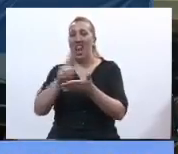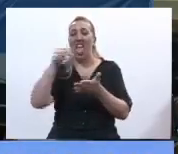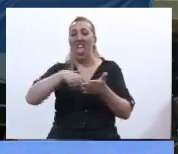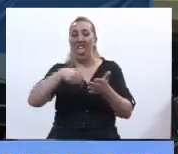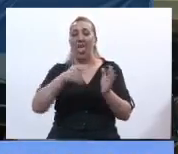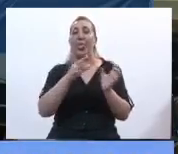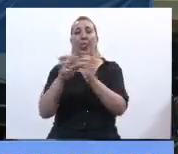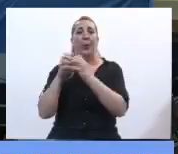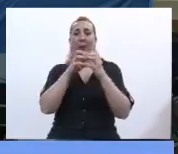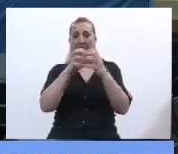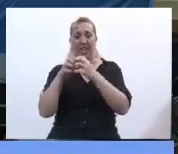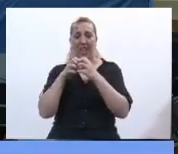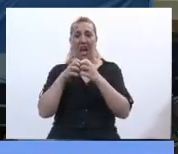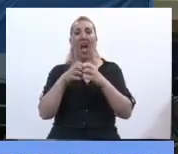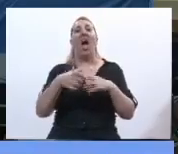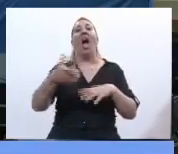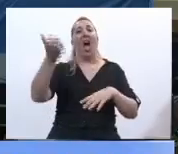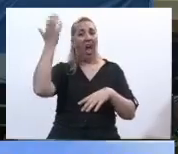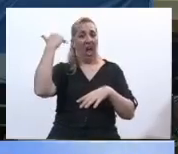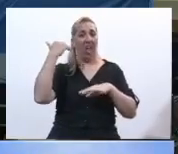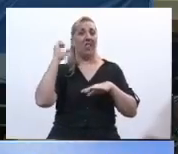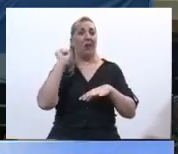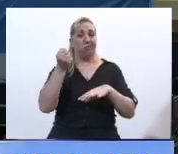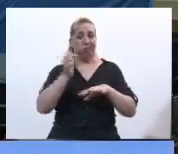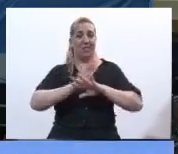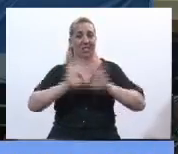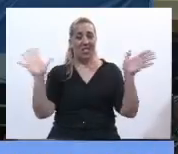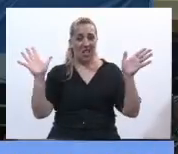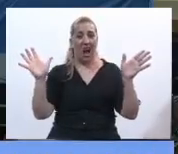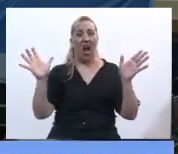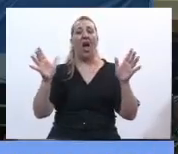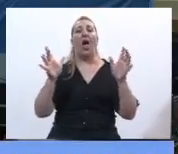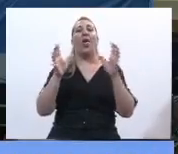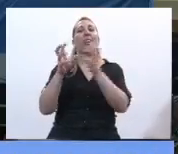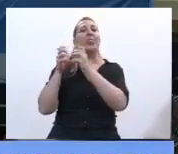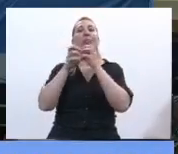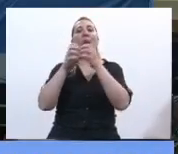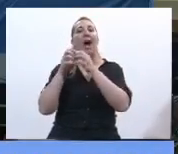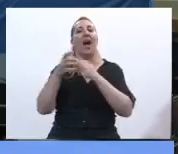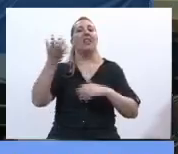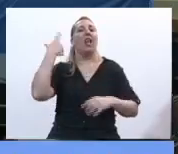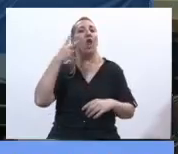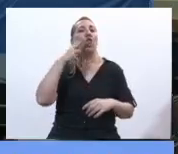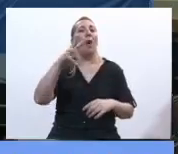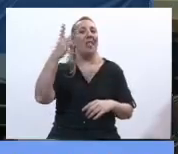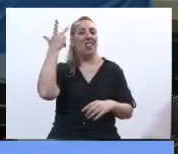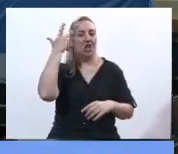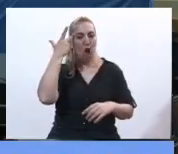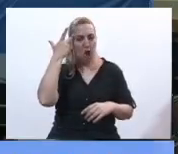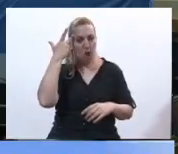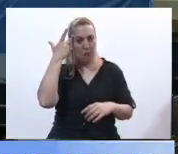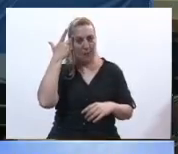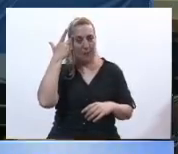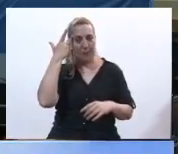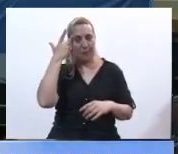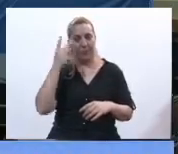debate tuvo su antecedente en el debate que se habilitó en el 2018. Luego